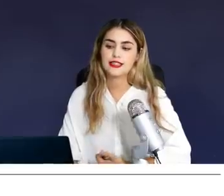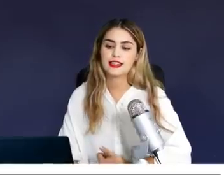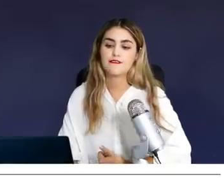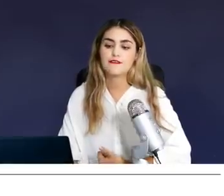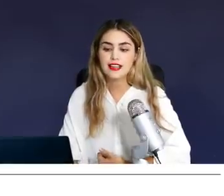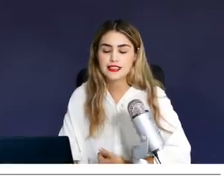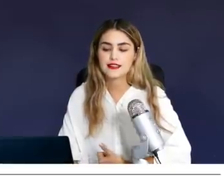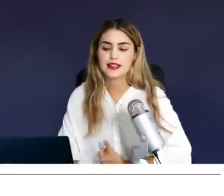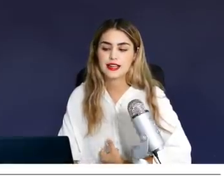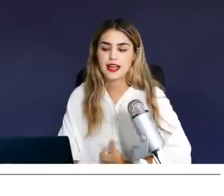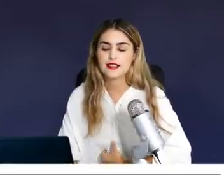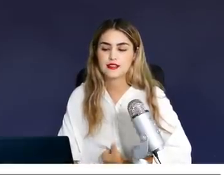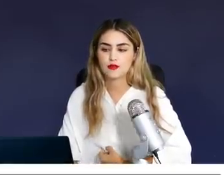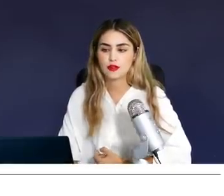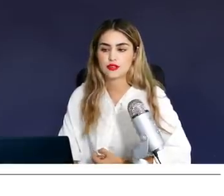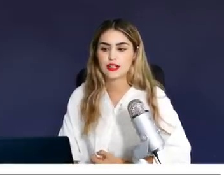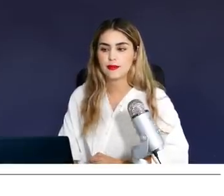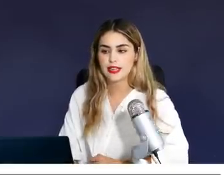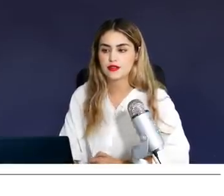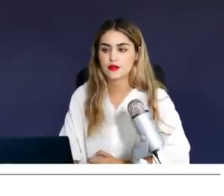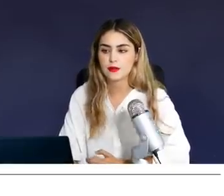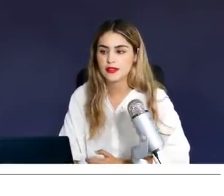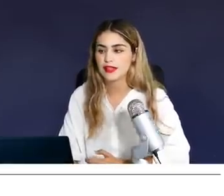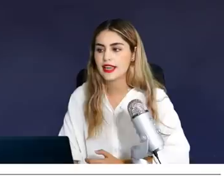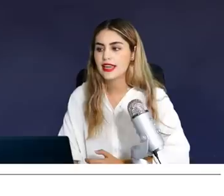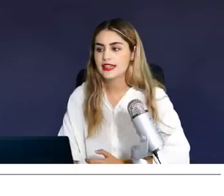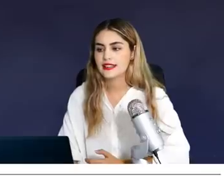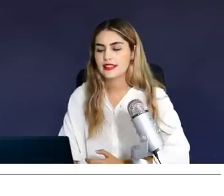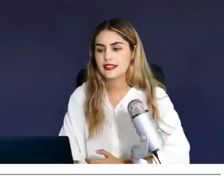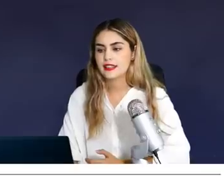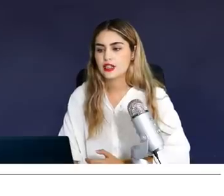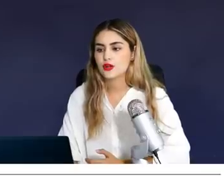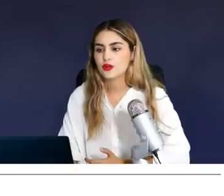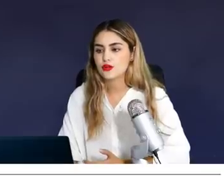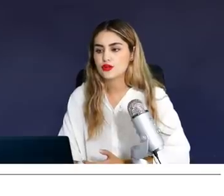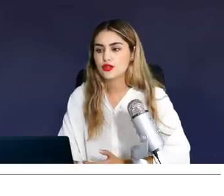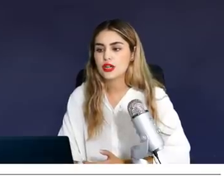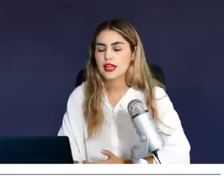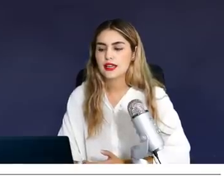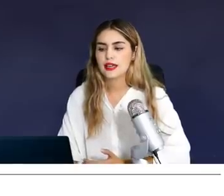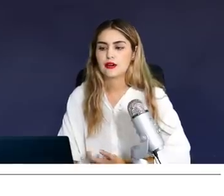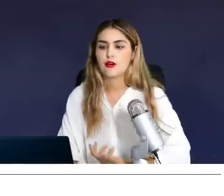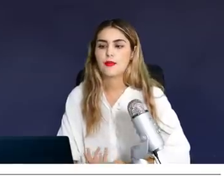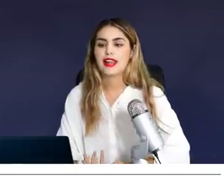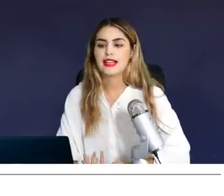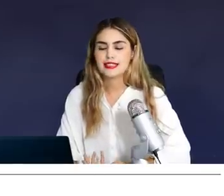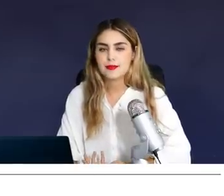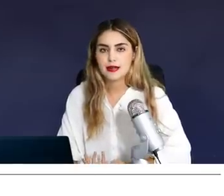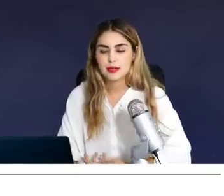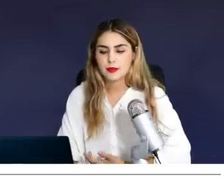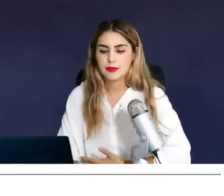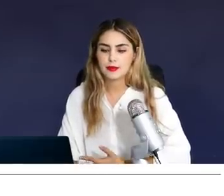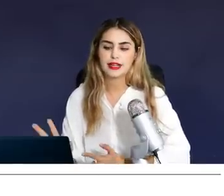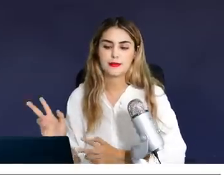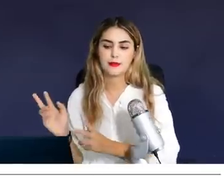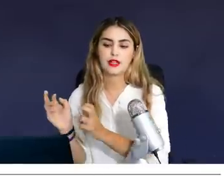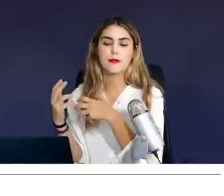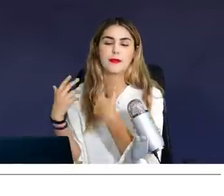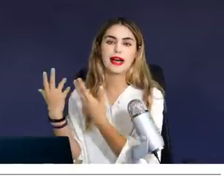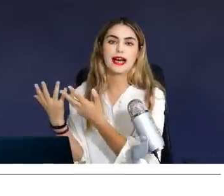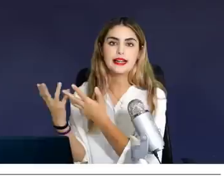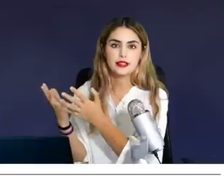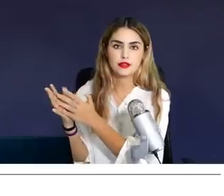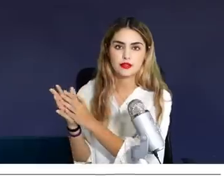generales cierran filas ante la llegada de Cienfuegos al país, obviamente ya tienen incluso cooperacha para poder, para que